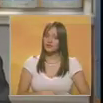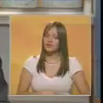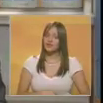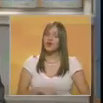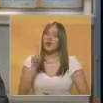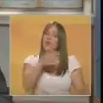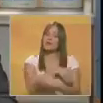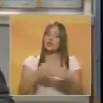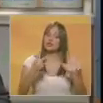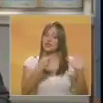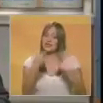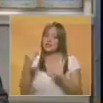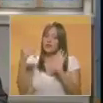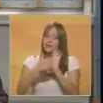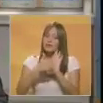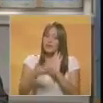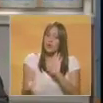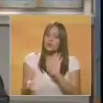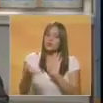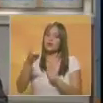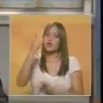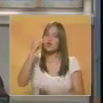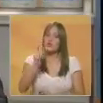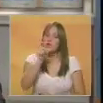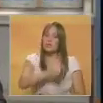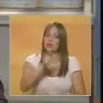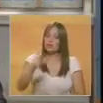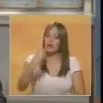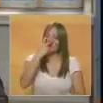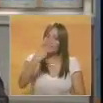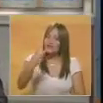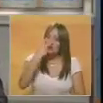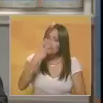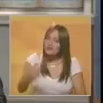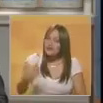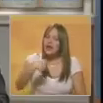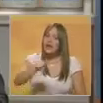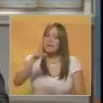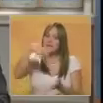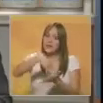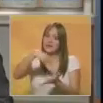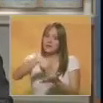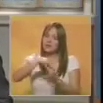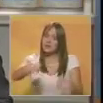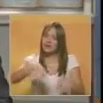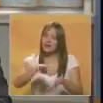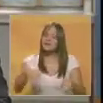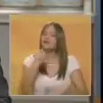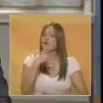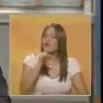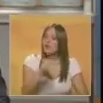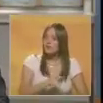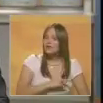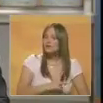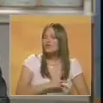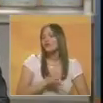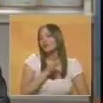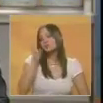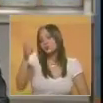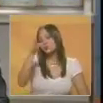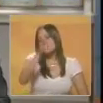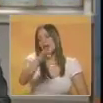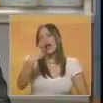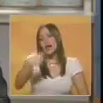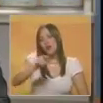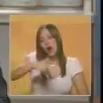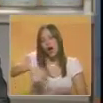Bien, a 1.700.000 ha ascendido el número de temporadistas que han visitado el litoral del estado Miranda. Noticiero Venevisión realizó un recorrido por